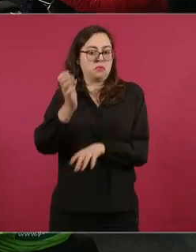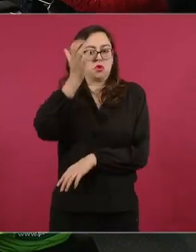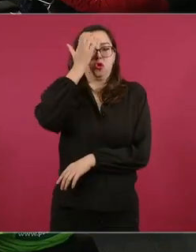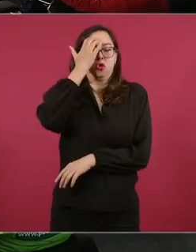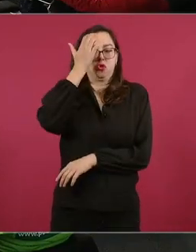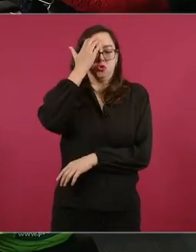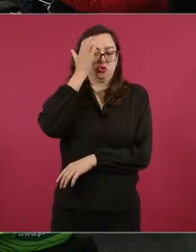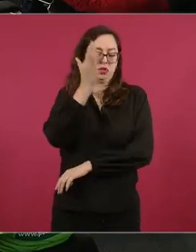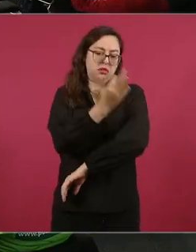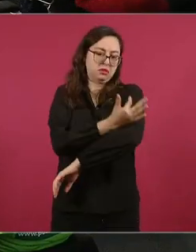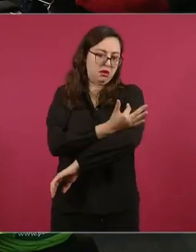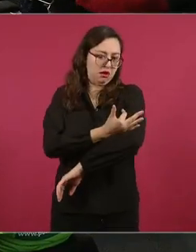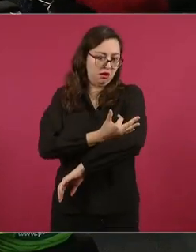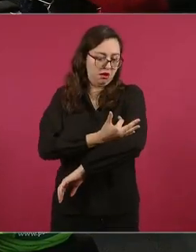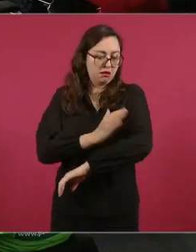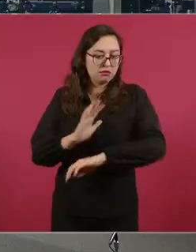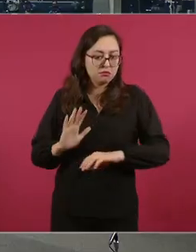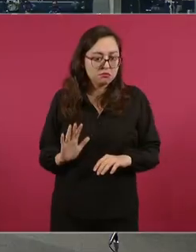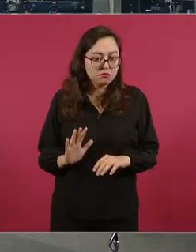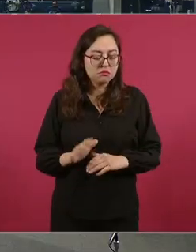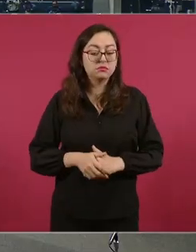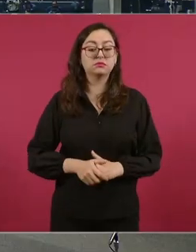de ¿mande?